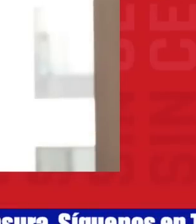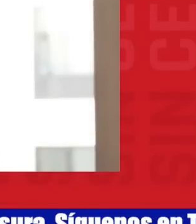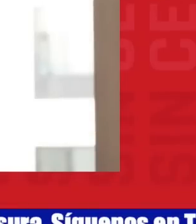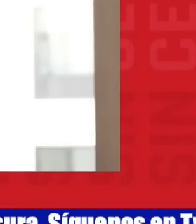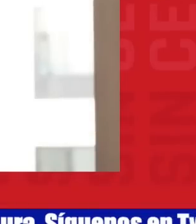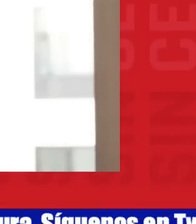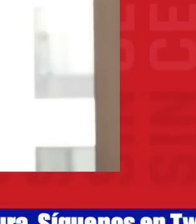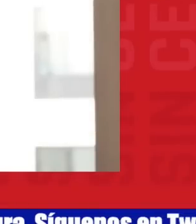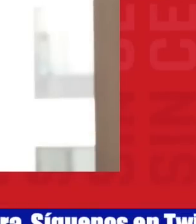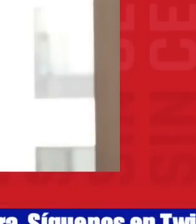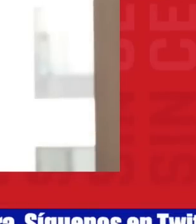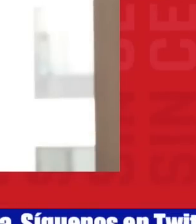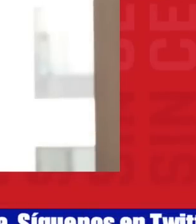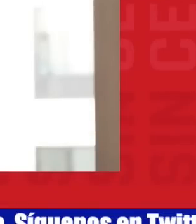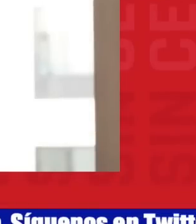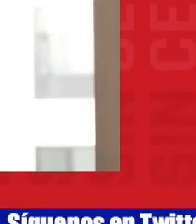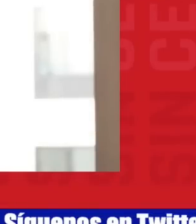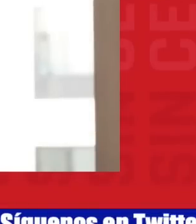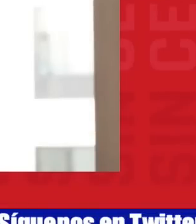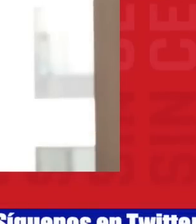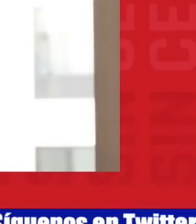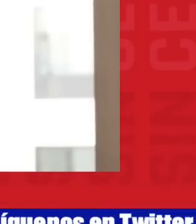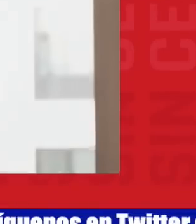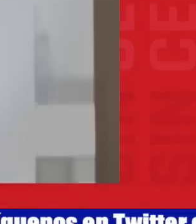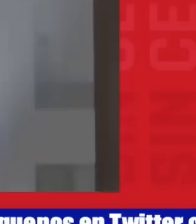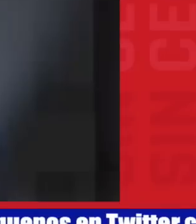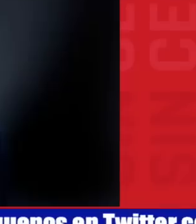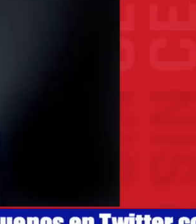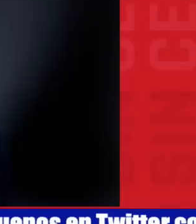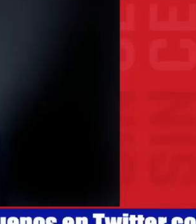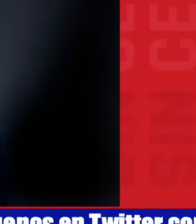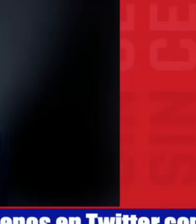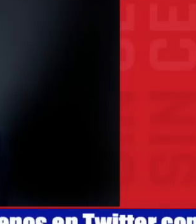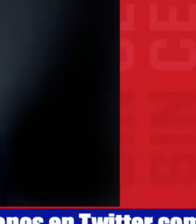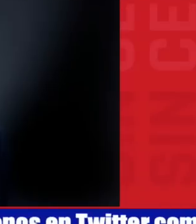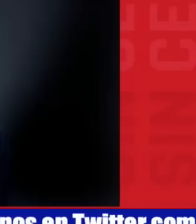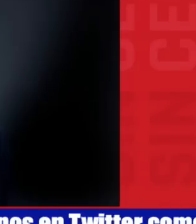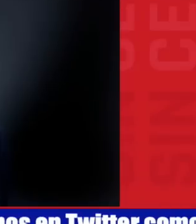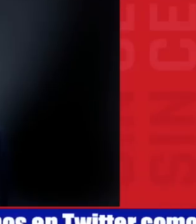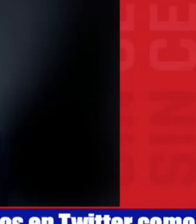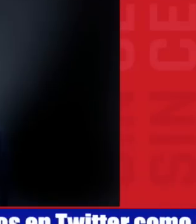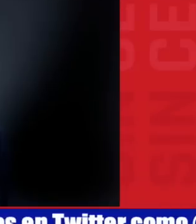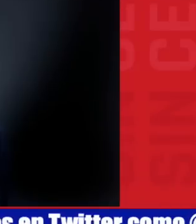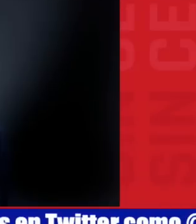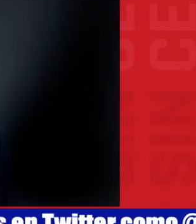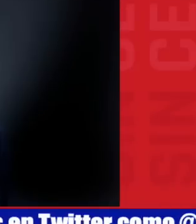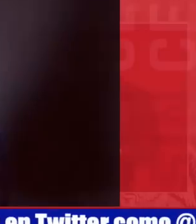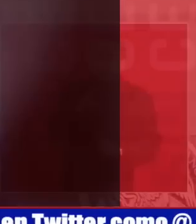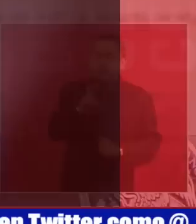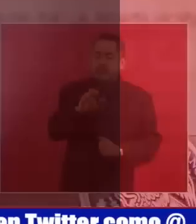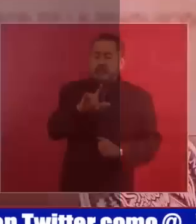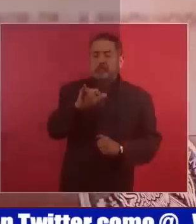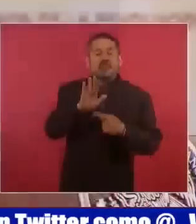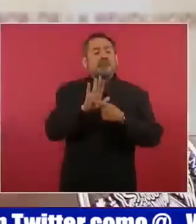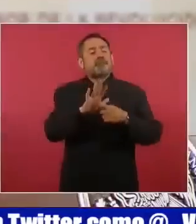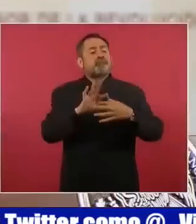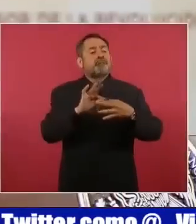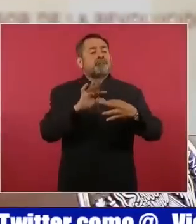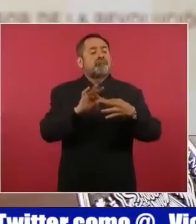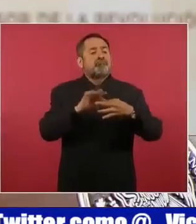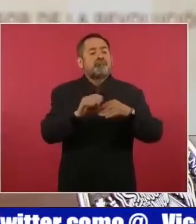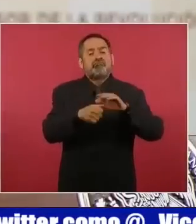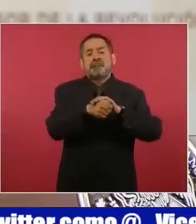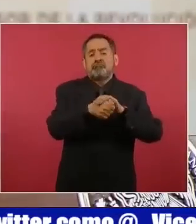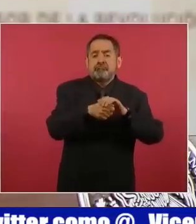y uno de ellos ahí estaba chingue y chingue en proceso tirándole a López Obrador. Yo recuerdo que antes de que fuera presidente, todos estos ministros